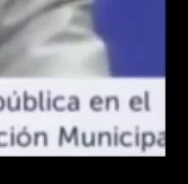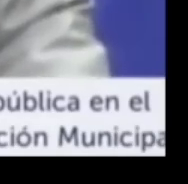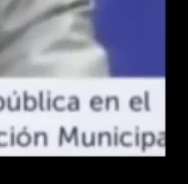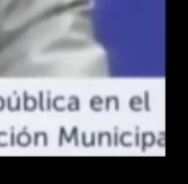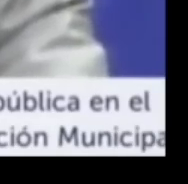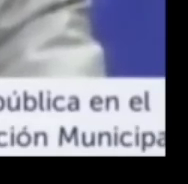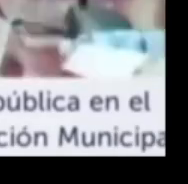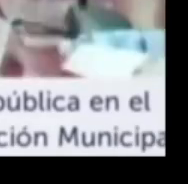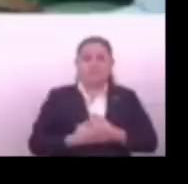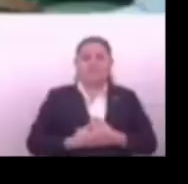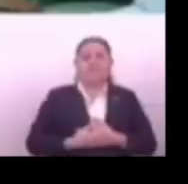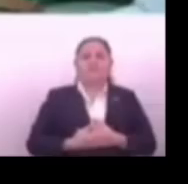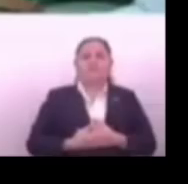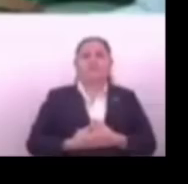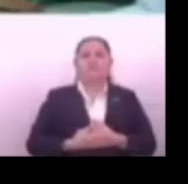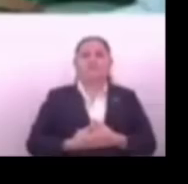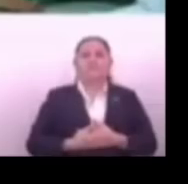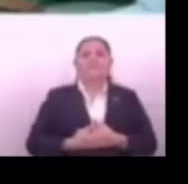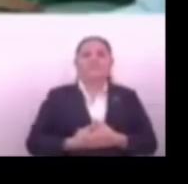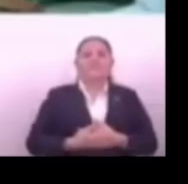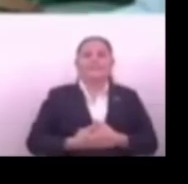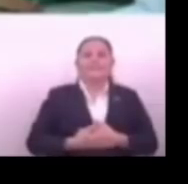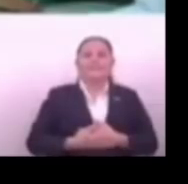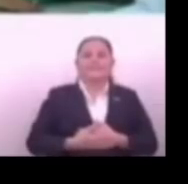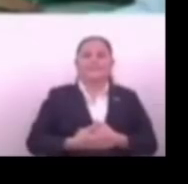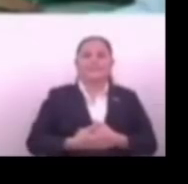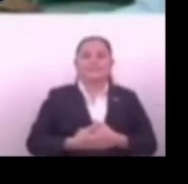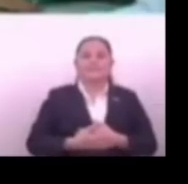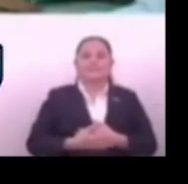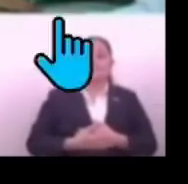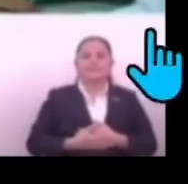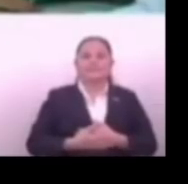favor, levantar la mano. Mire cómo se le queda viendo, todos.